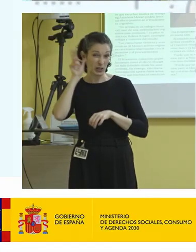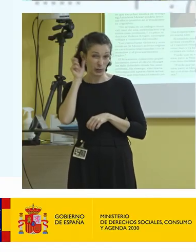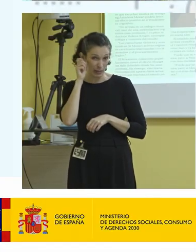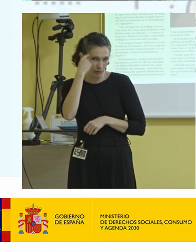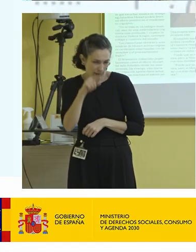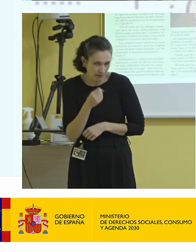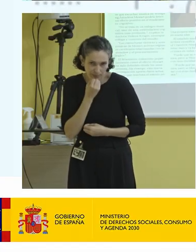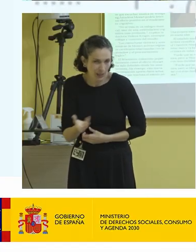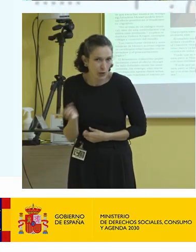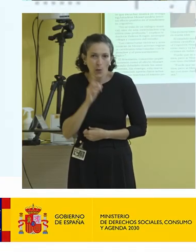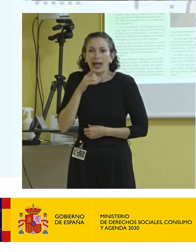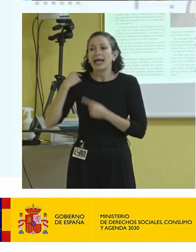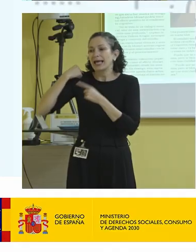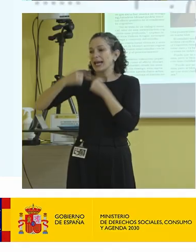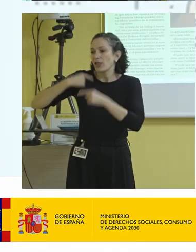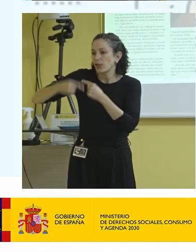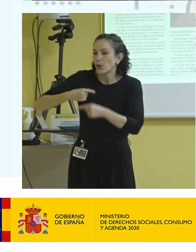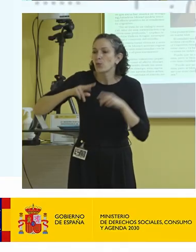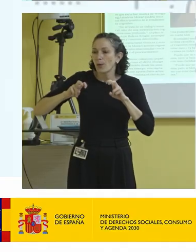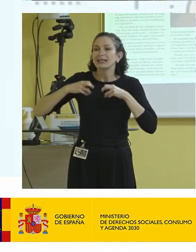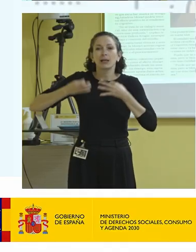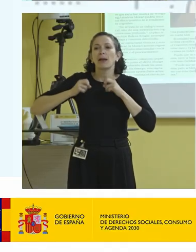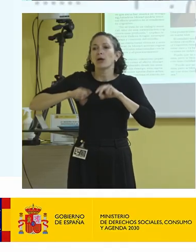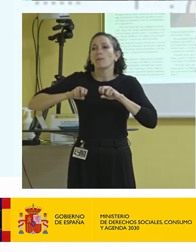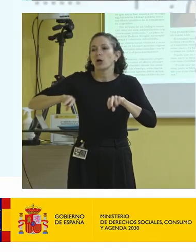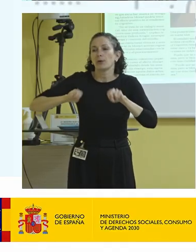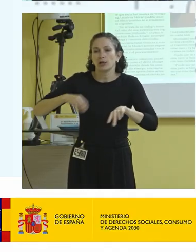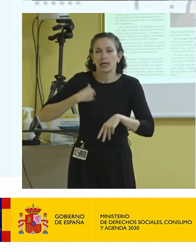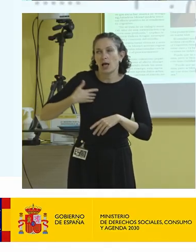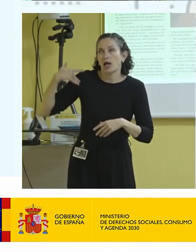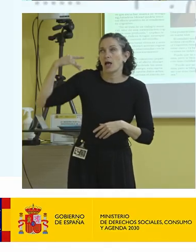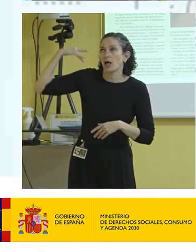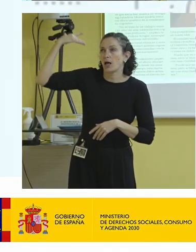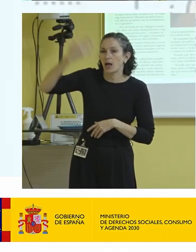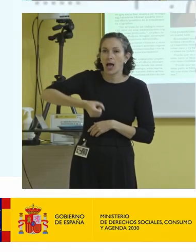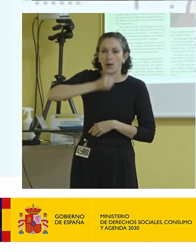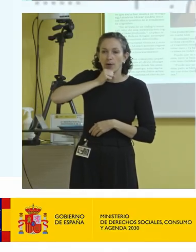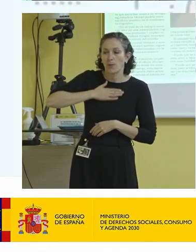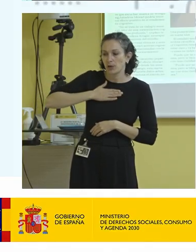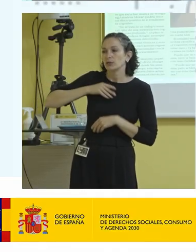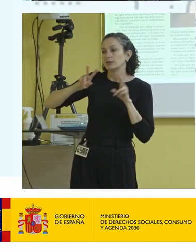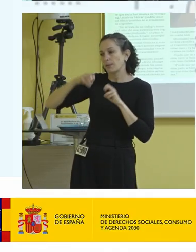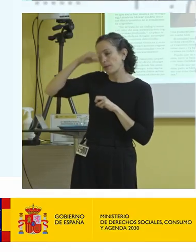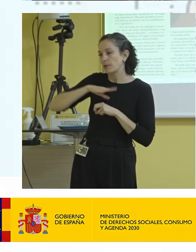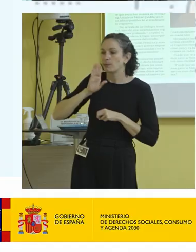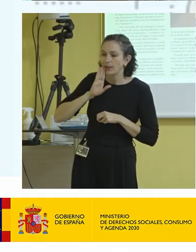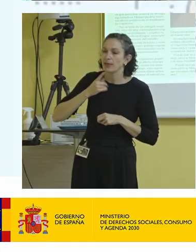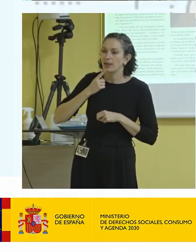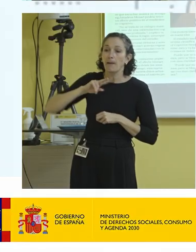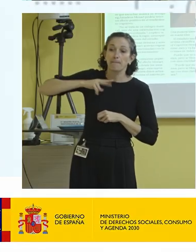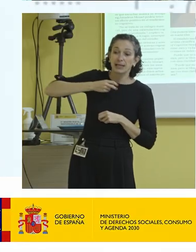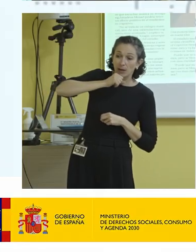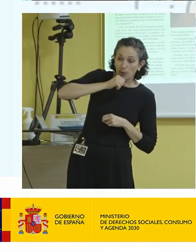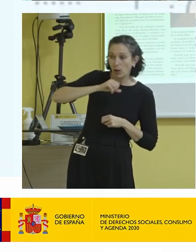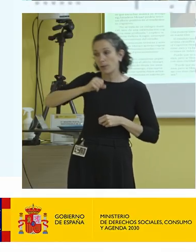Cada generación es peor que la anterior, ¿verdad? Eso siempre se lleva diciendo mucho tiempo. Lo decían mis abuelos de mis padres y mis bisabuelos de mis abuelos. Eso es una